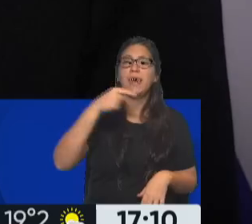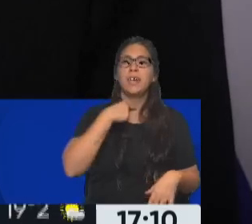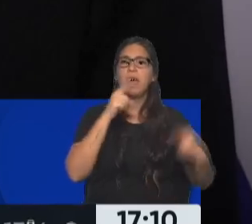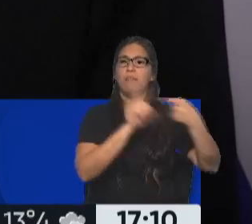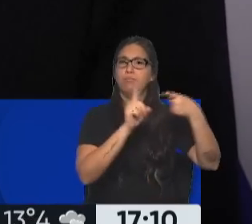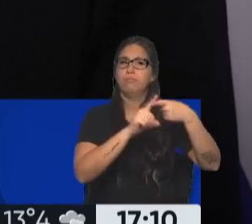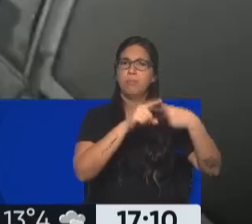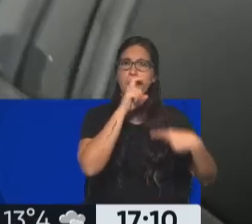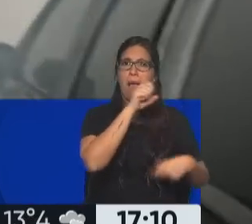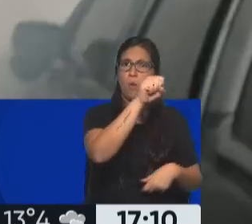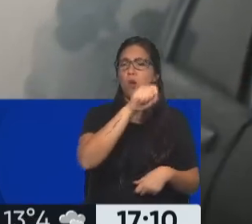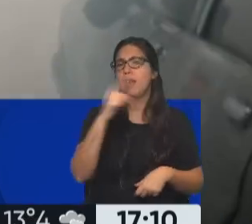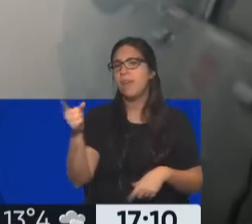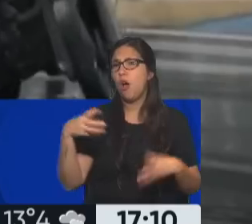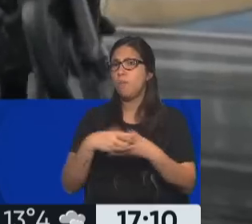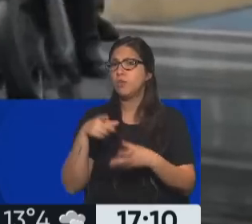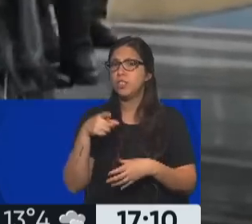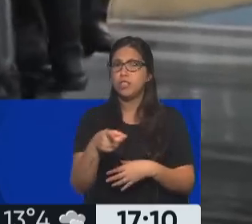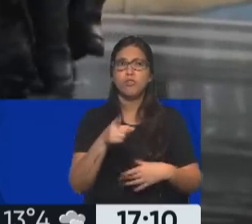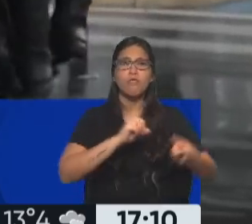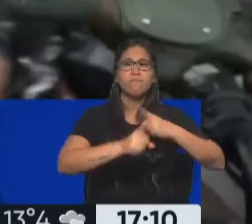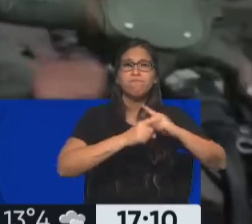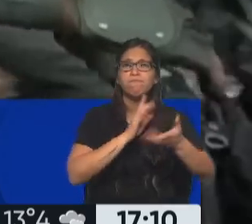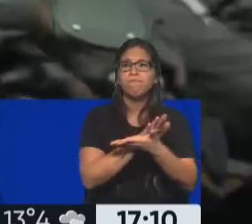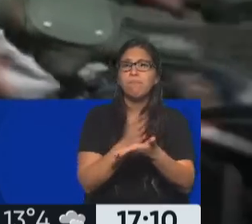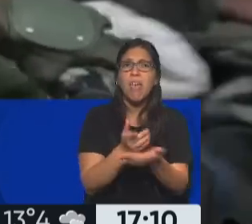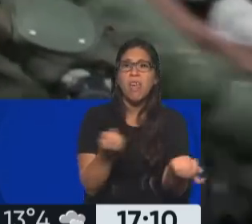Maduro y la oposición para encontrar una salida política